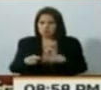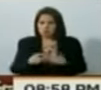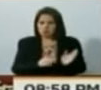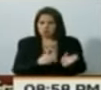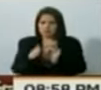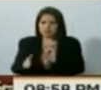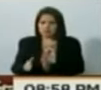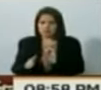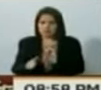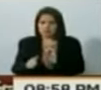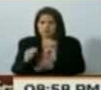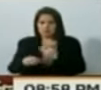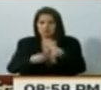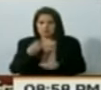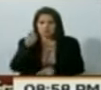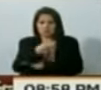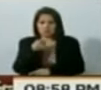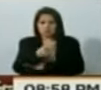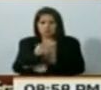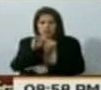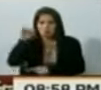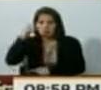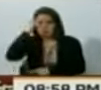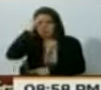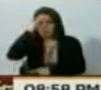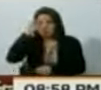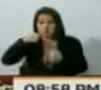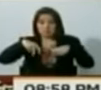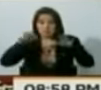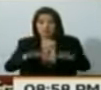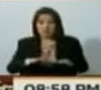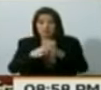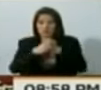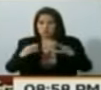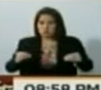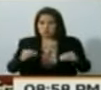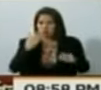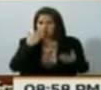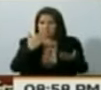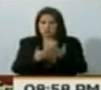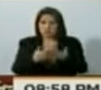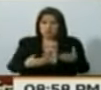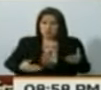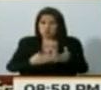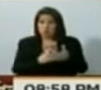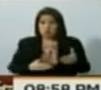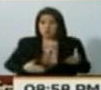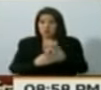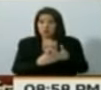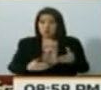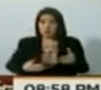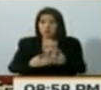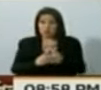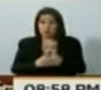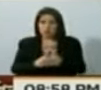Julio Borges. Esta etapa conlleva el colapso de toda Venezuela y especialmente va dirigida a atacar y sabotear las